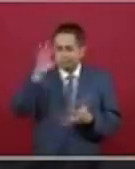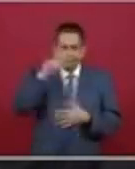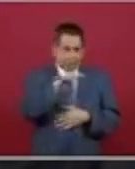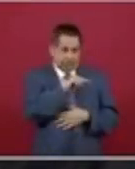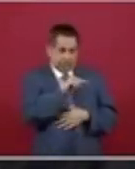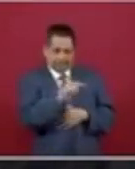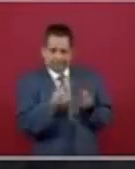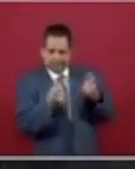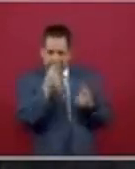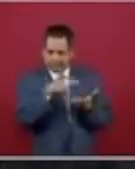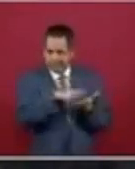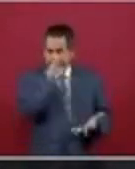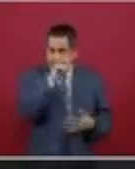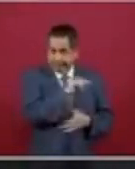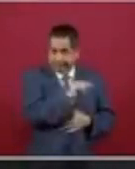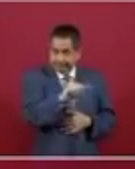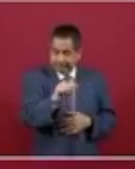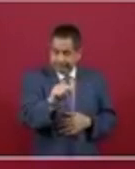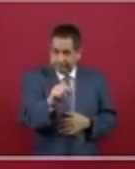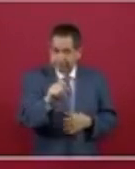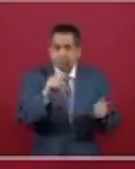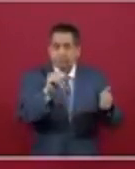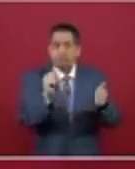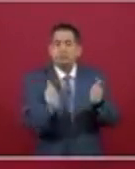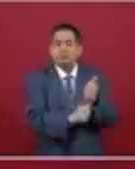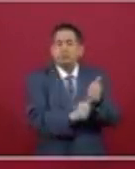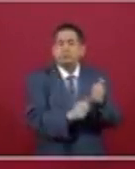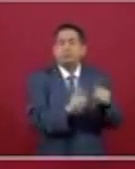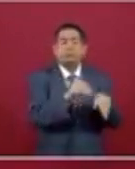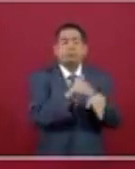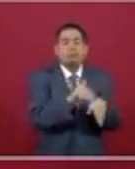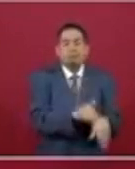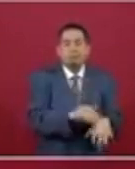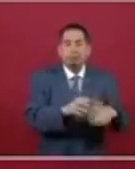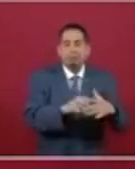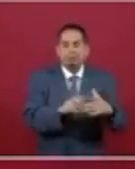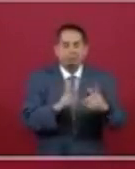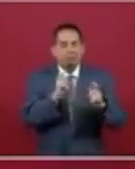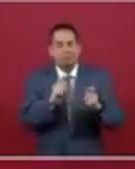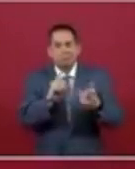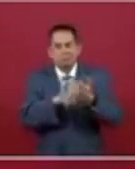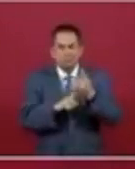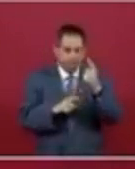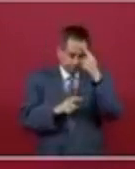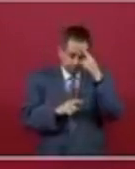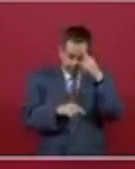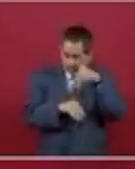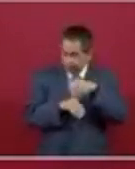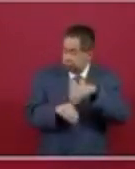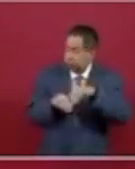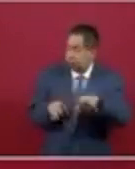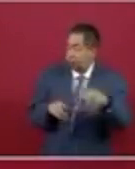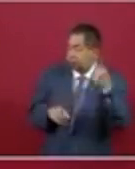subordinados a una manera de pensar